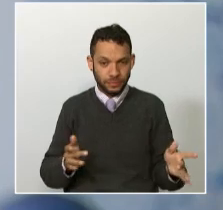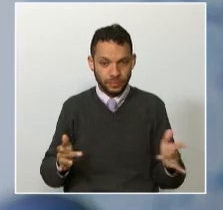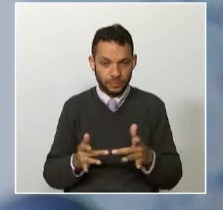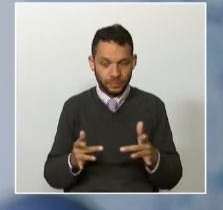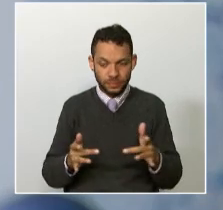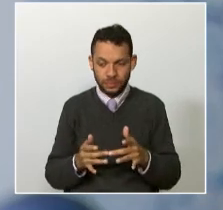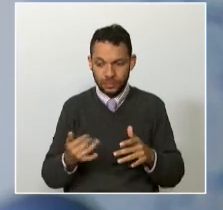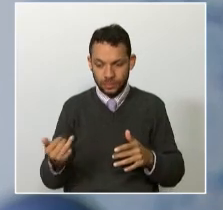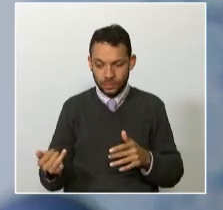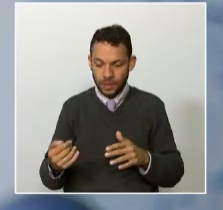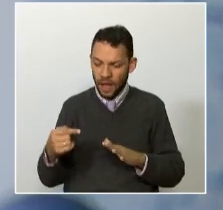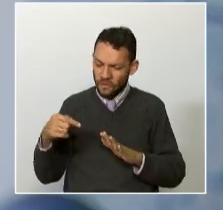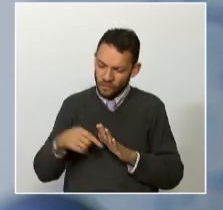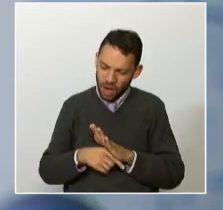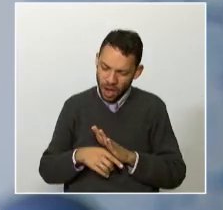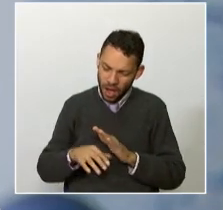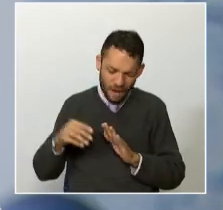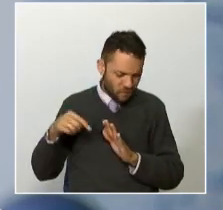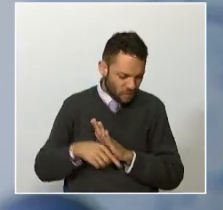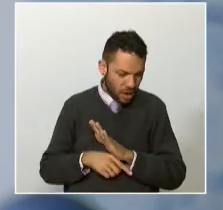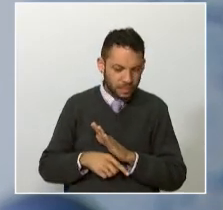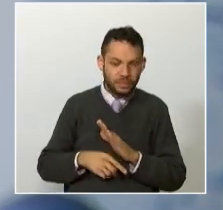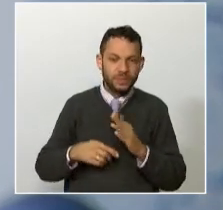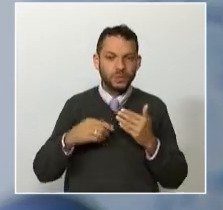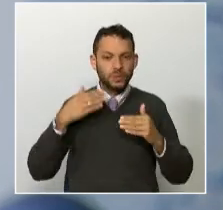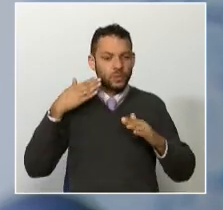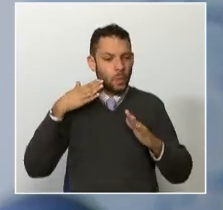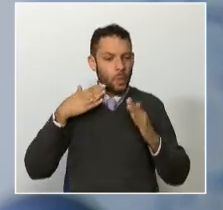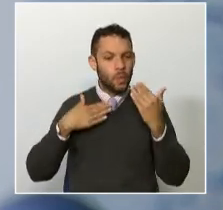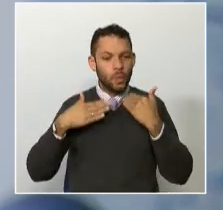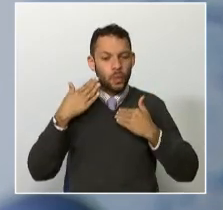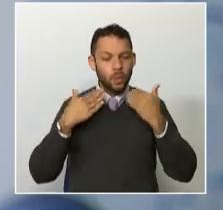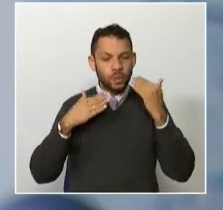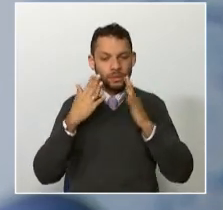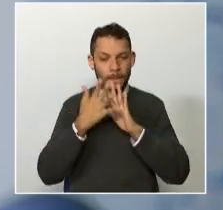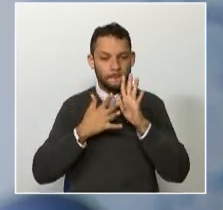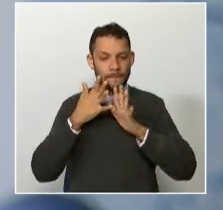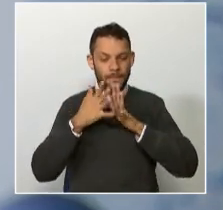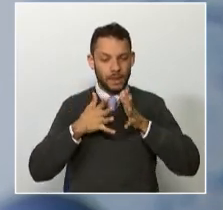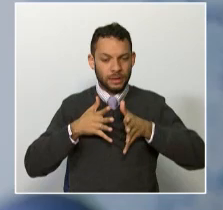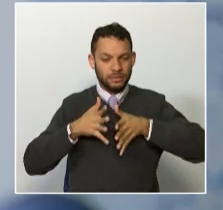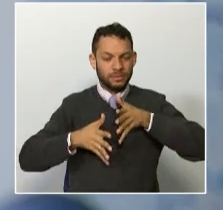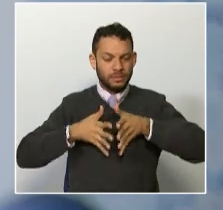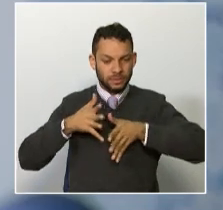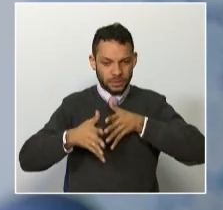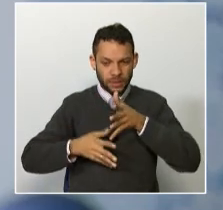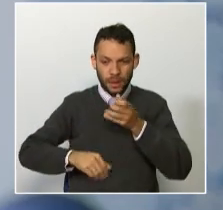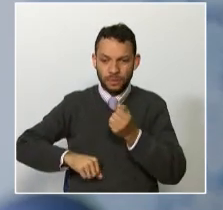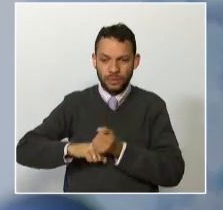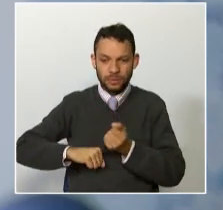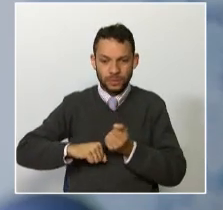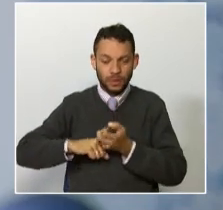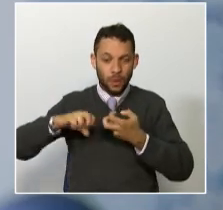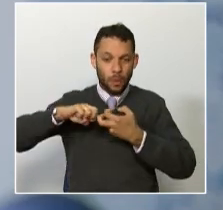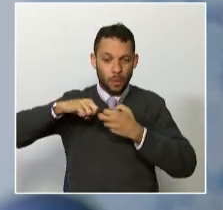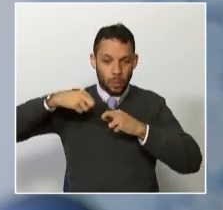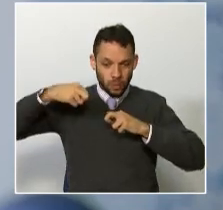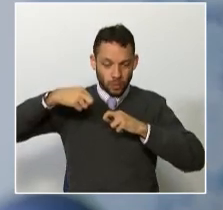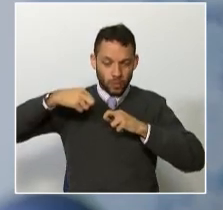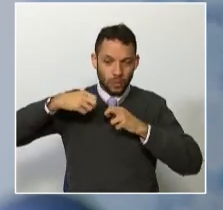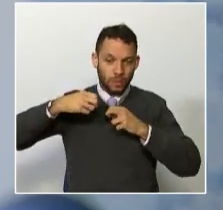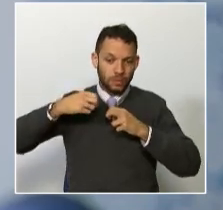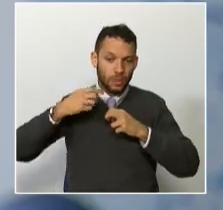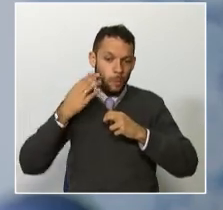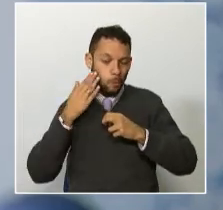luego hacia abajo. Porque aquí también como tenemos músculos superficiales, también tenemos músculos profundos